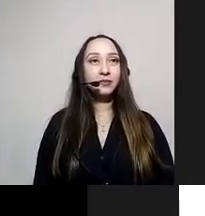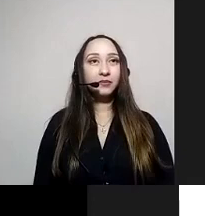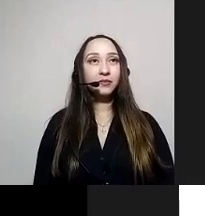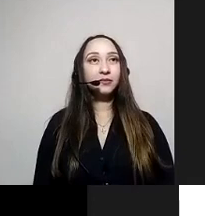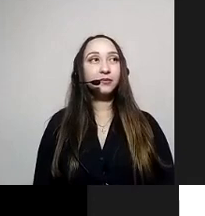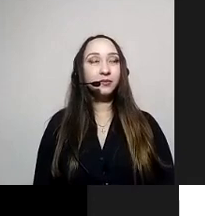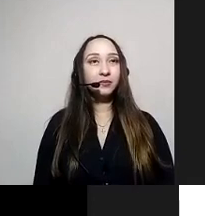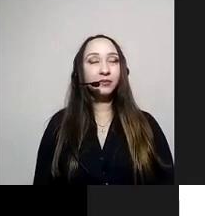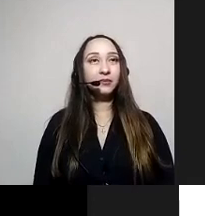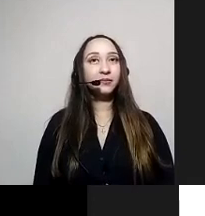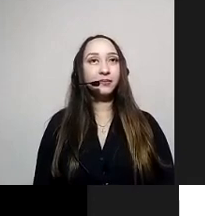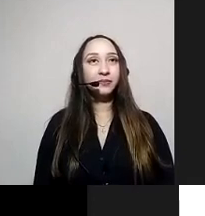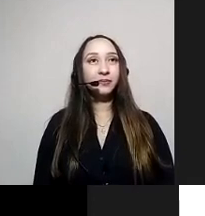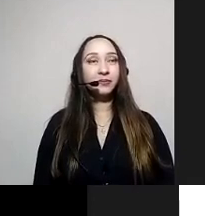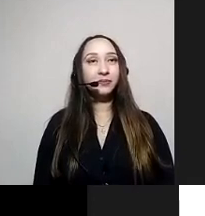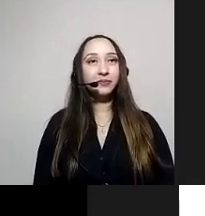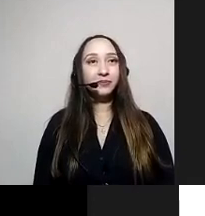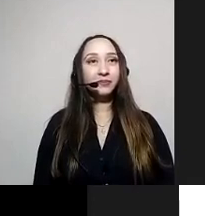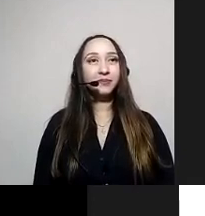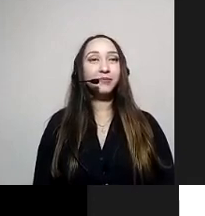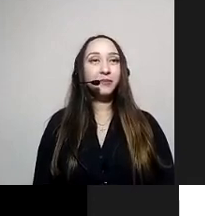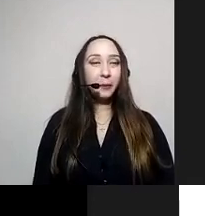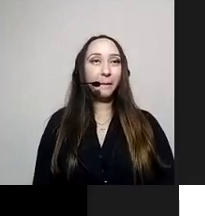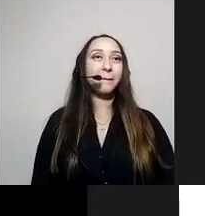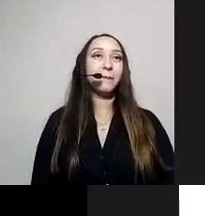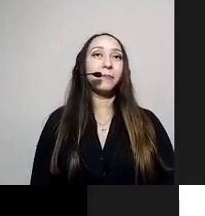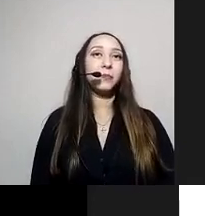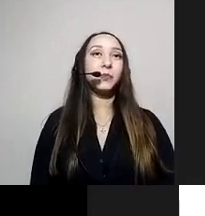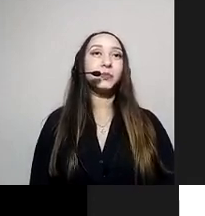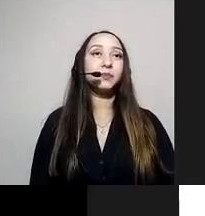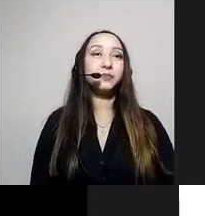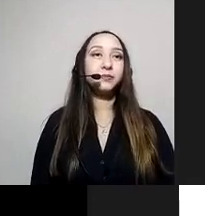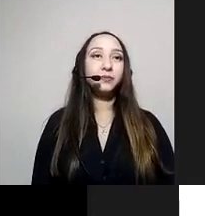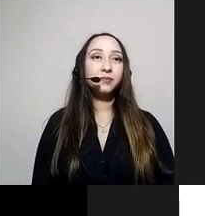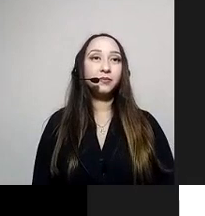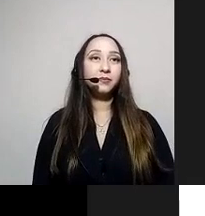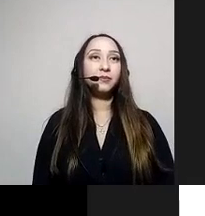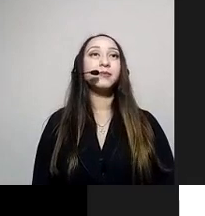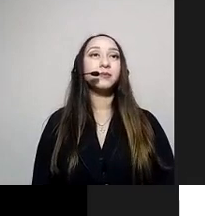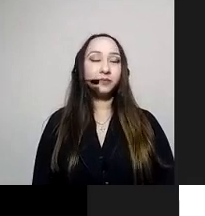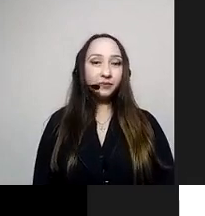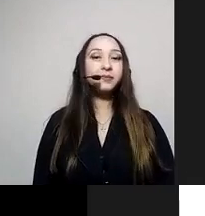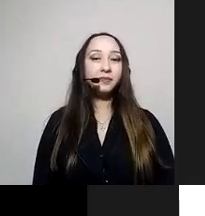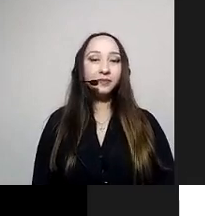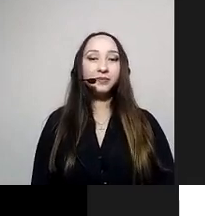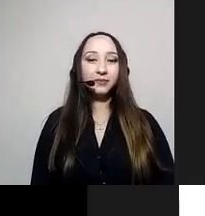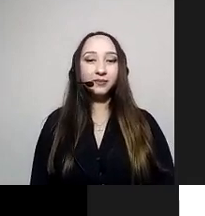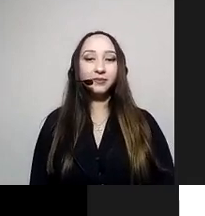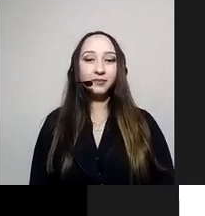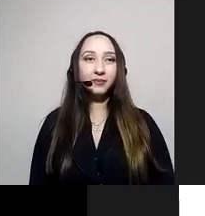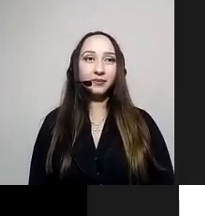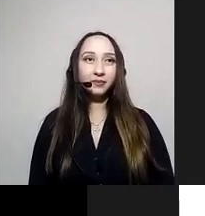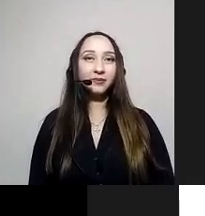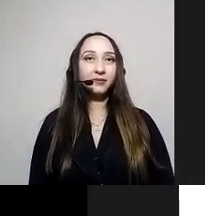preocupación económica? O sea, entonces es importante saber cómo aterrizarlo. Así nosotros, ah, mira, lo puedo hacer de